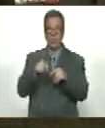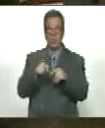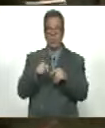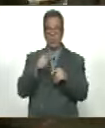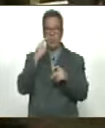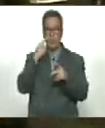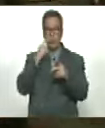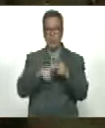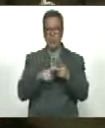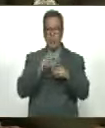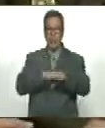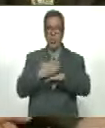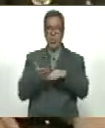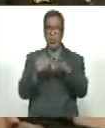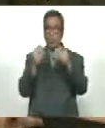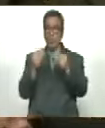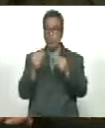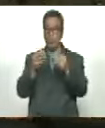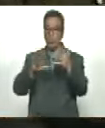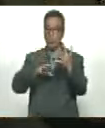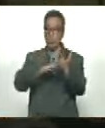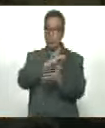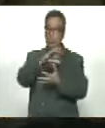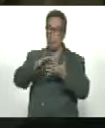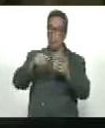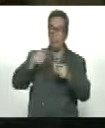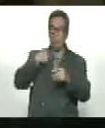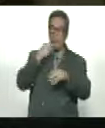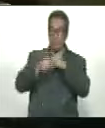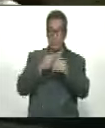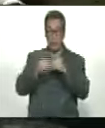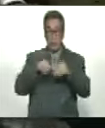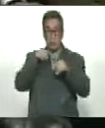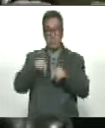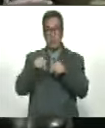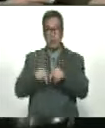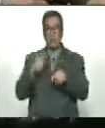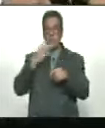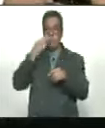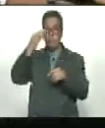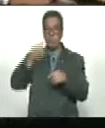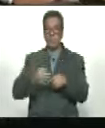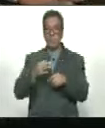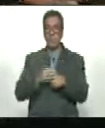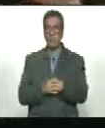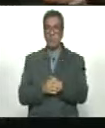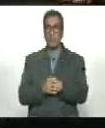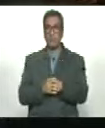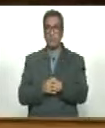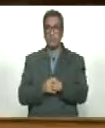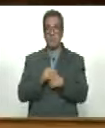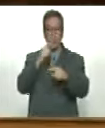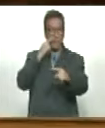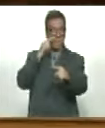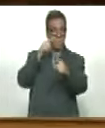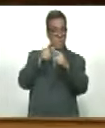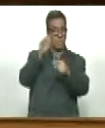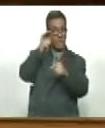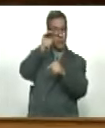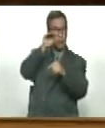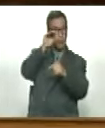incipiente, porque fue mucho el daño producido. Pero, sin duda alguna, que apunta hacia el